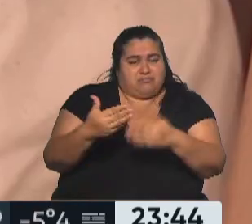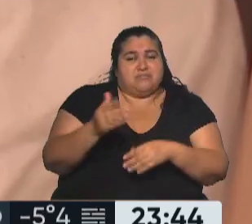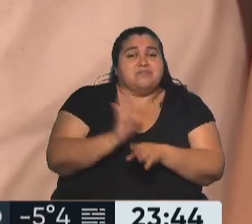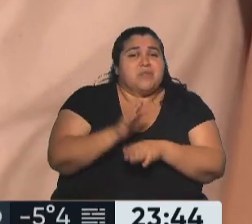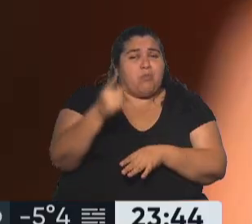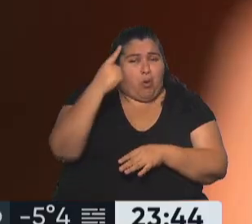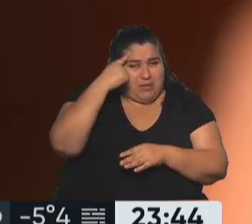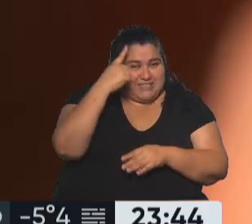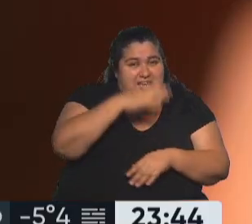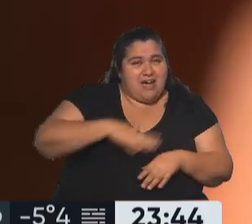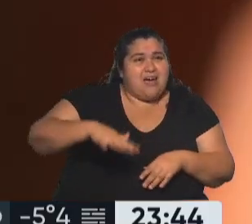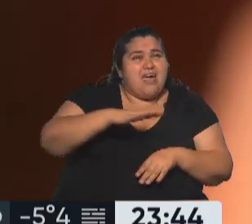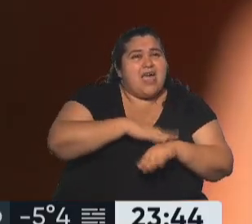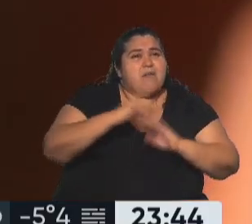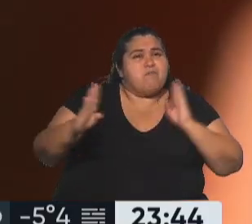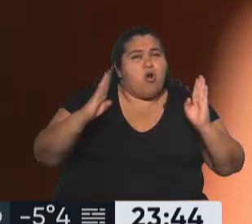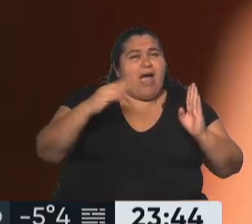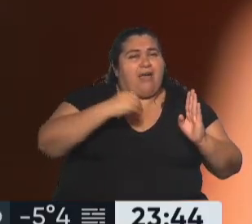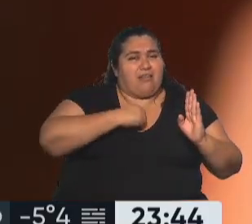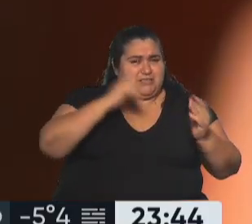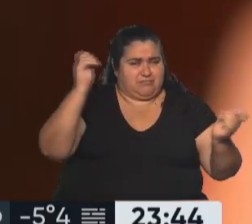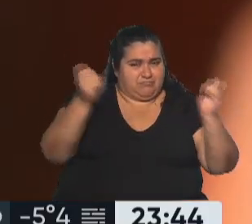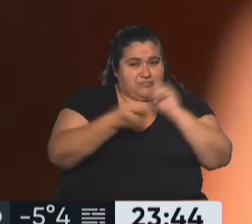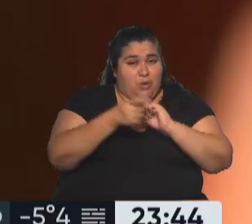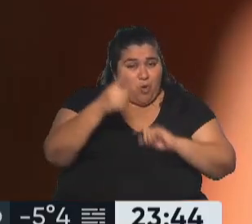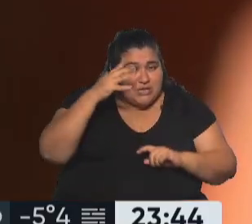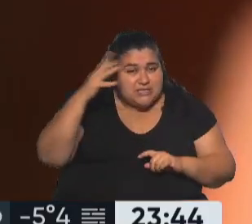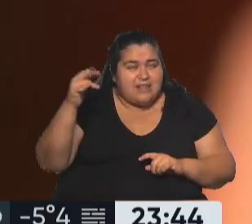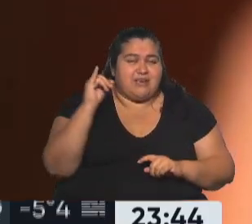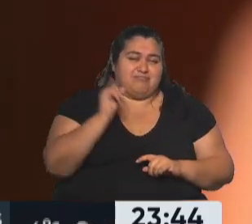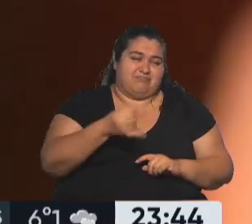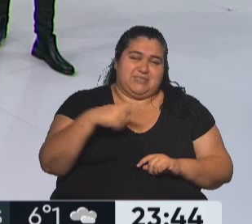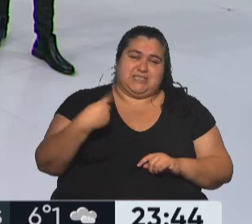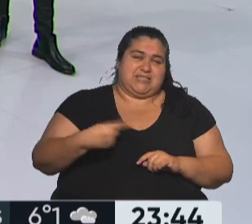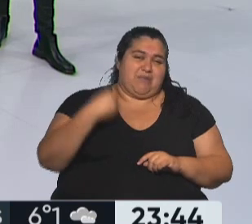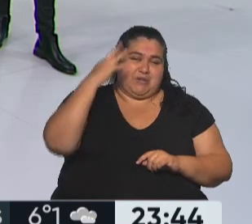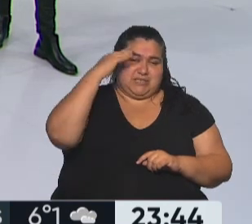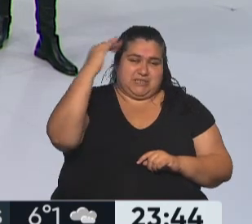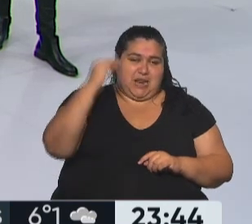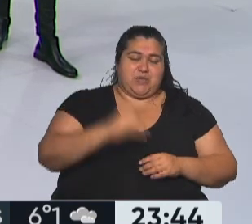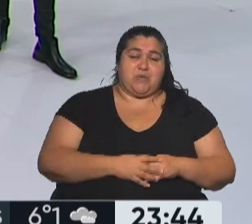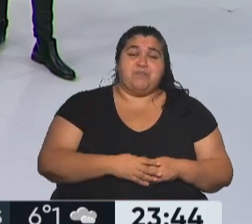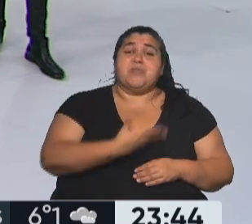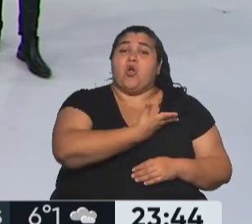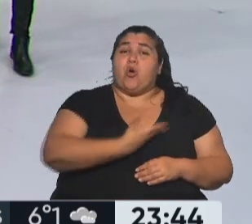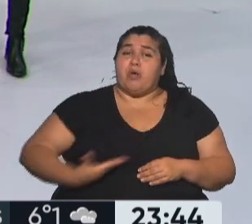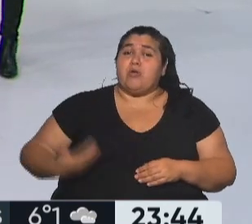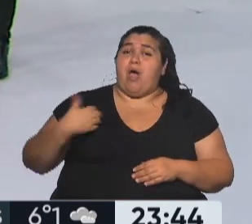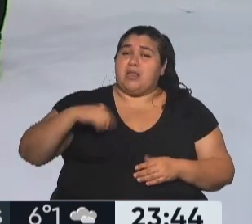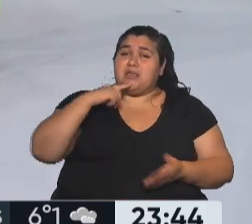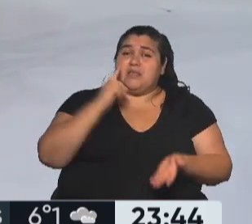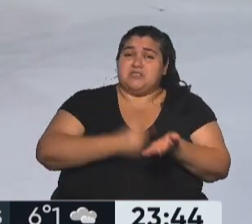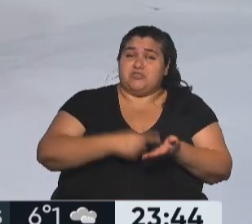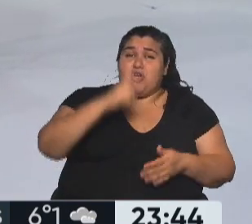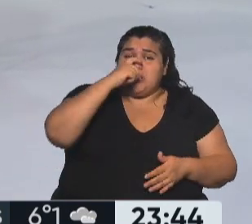Sí, totalmente. ¿Lo va a extrañar? Y sí, siempre. Y el gobierno argentino decretó